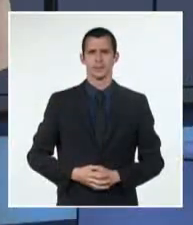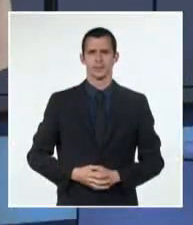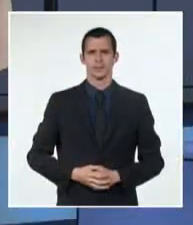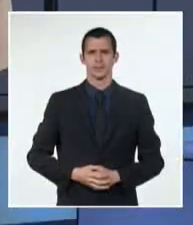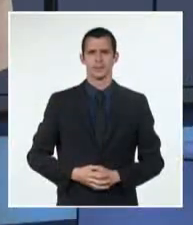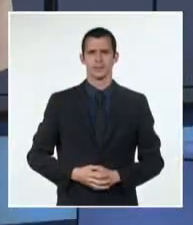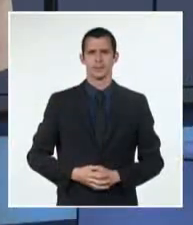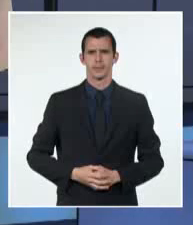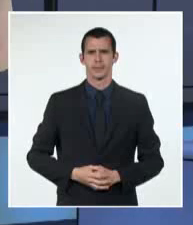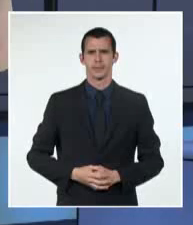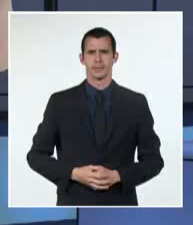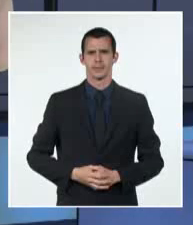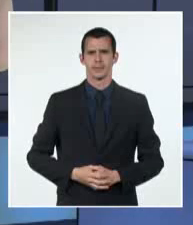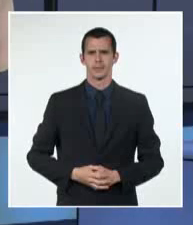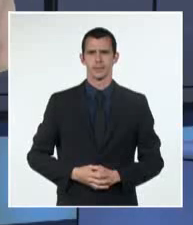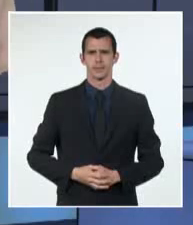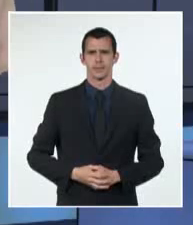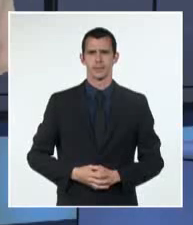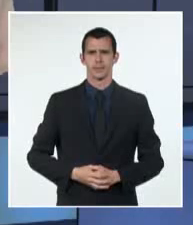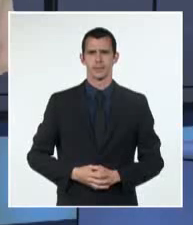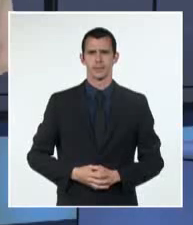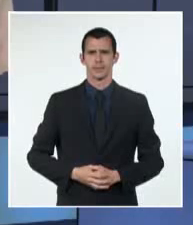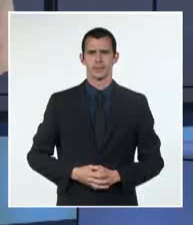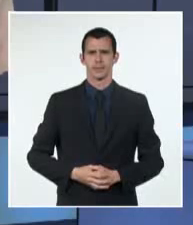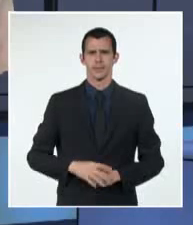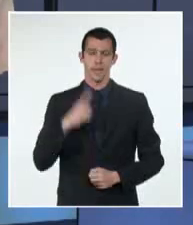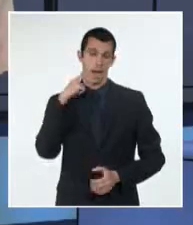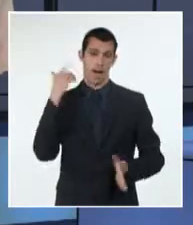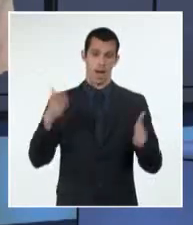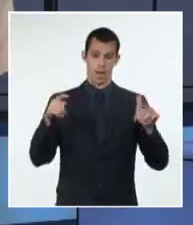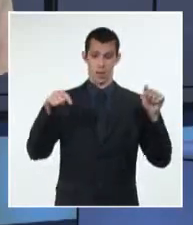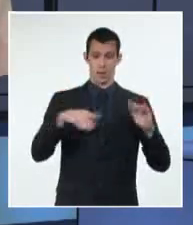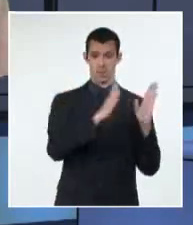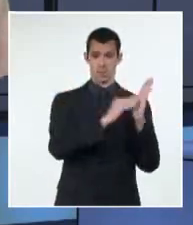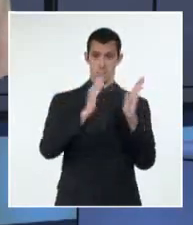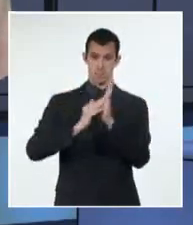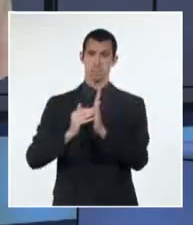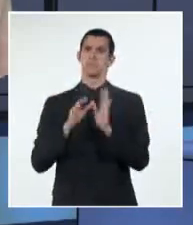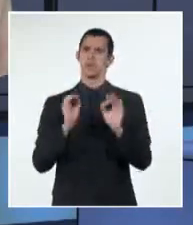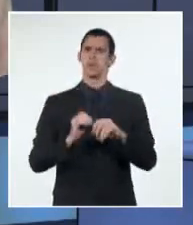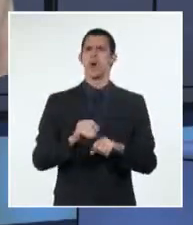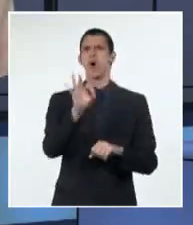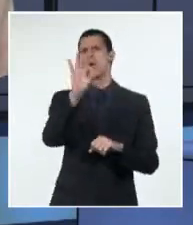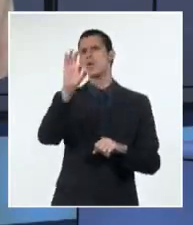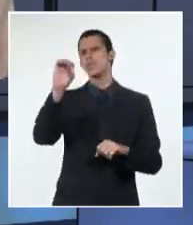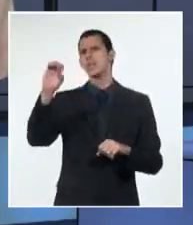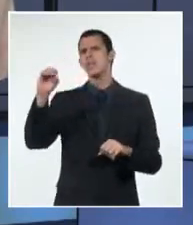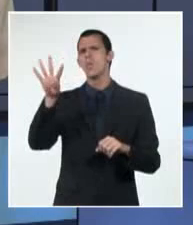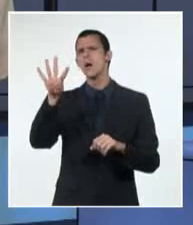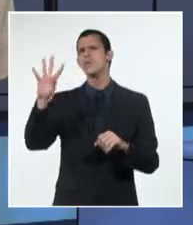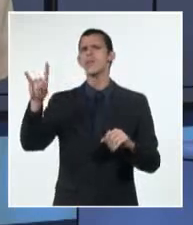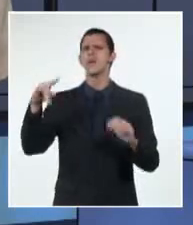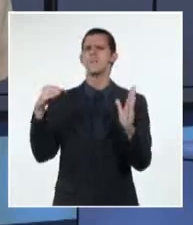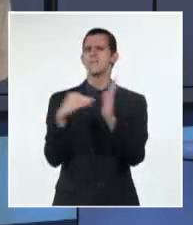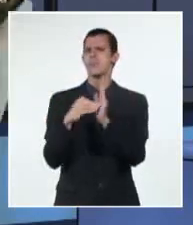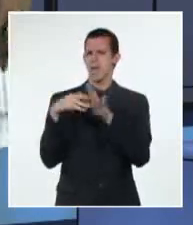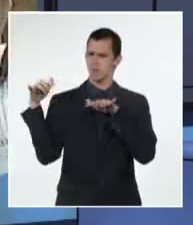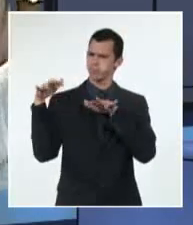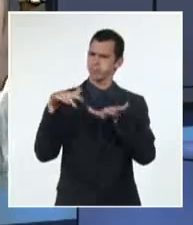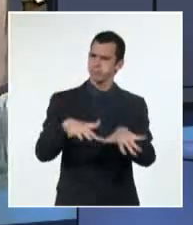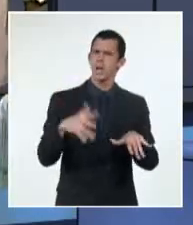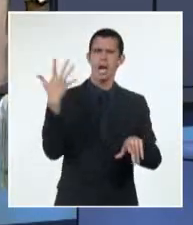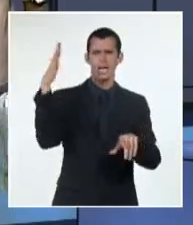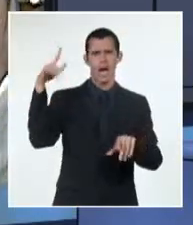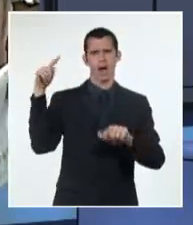En los dos primeros meses de este año, Cuba recibió 489,000 visitantes extranjeros. Así se ilustra en un artículo